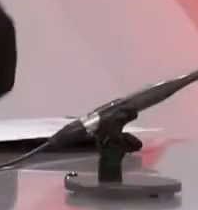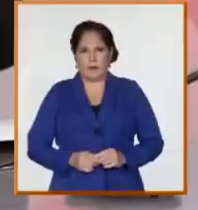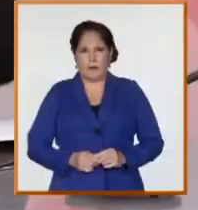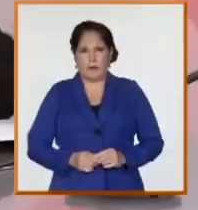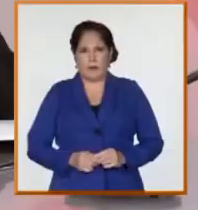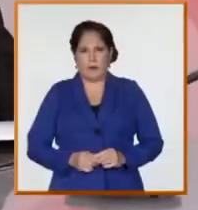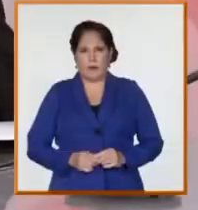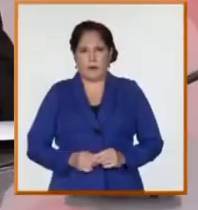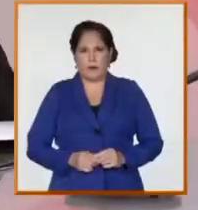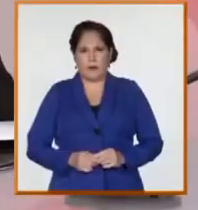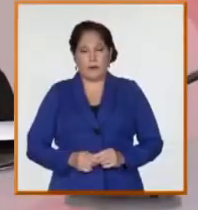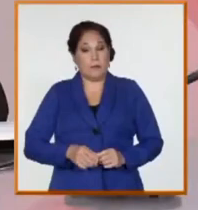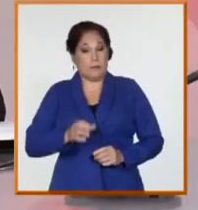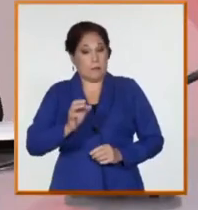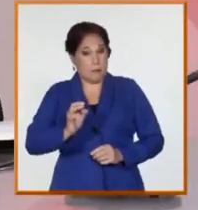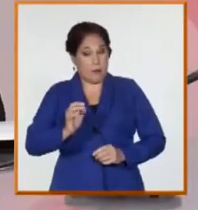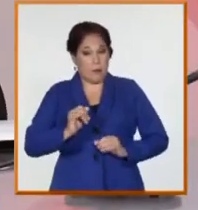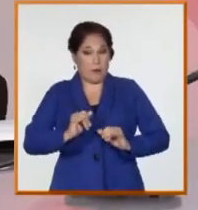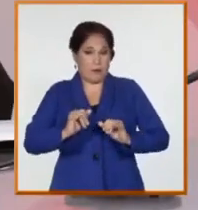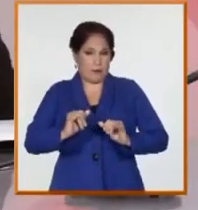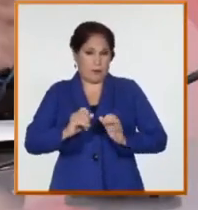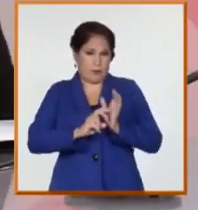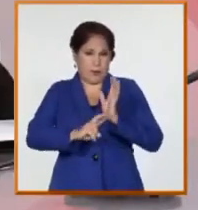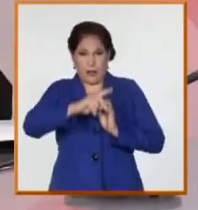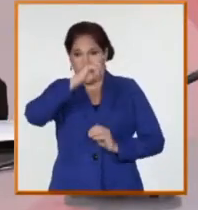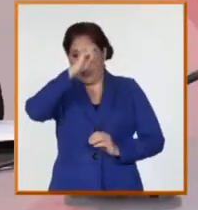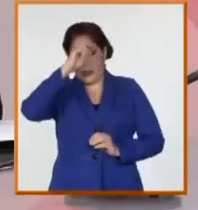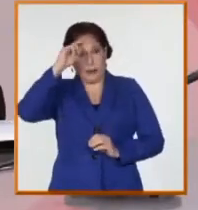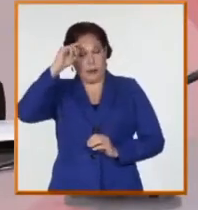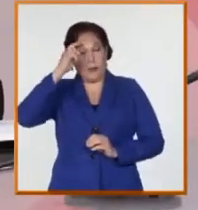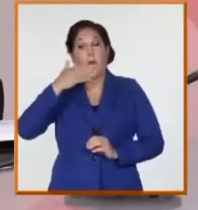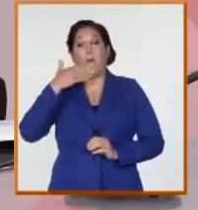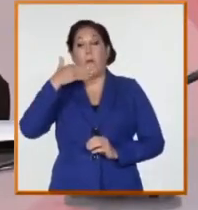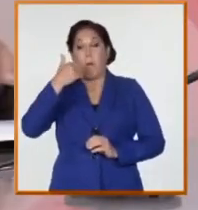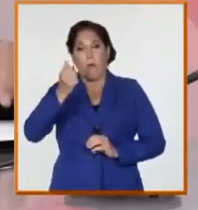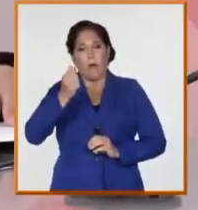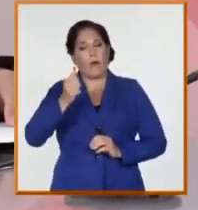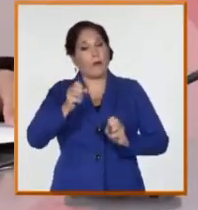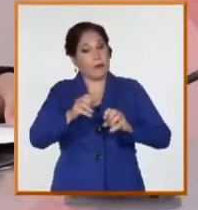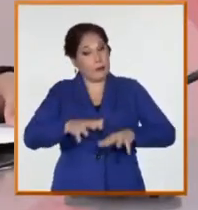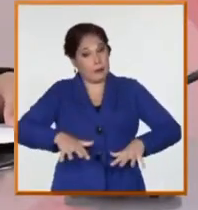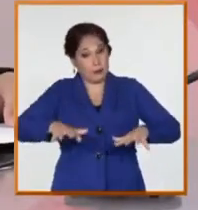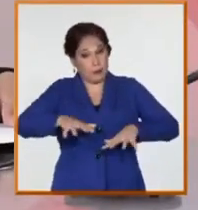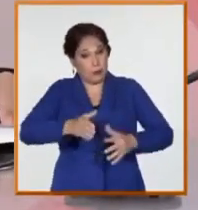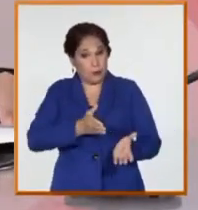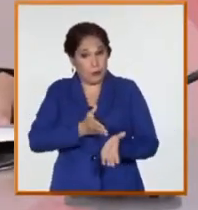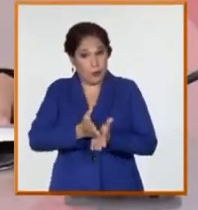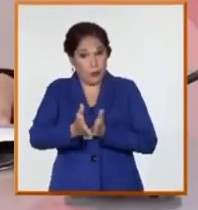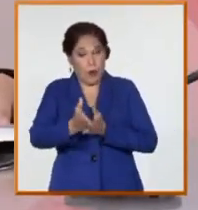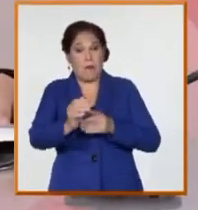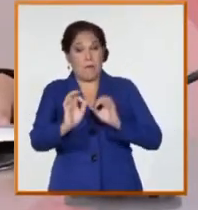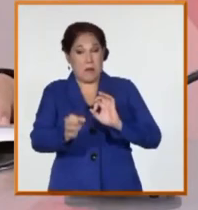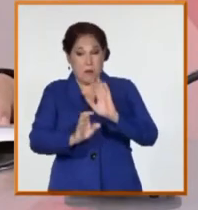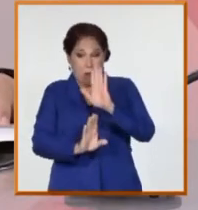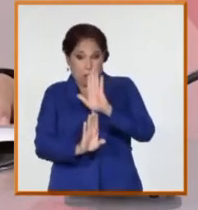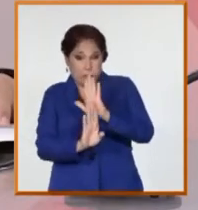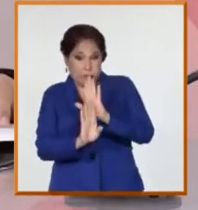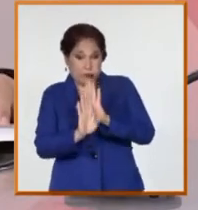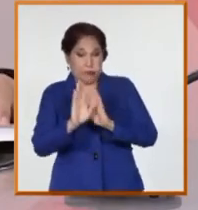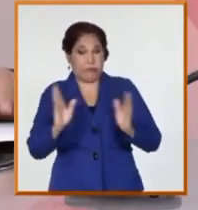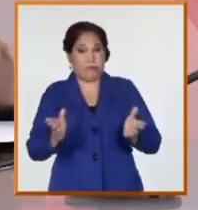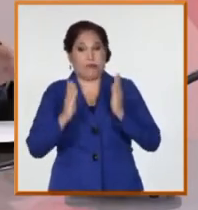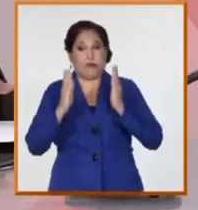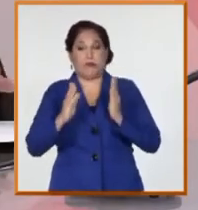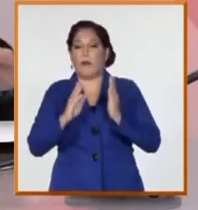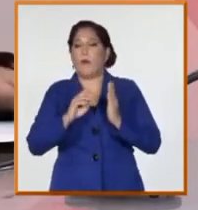bueno como veíamos el reportaje de Santi espíritus las ventajas los problemas para seguir avanzando en este camino